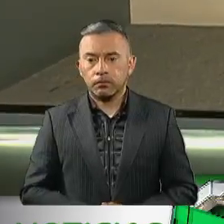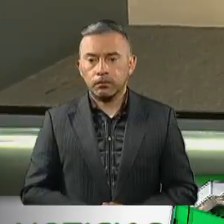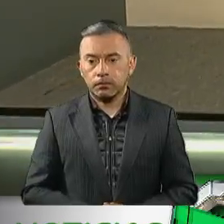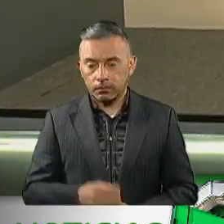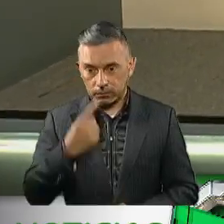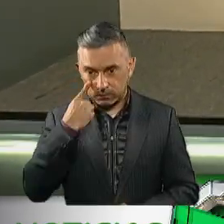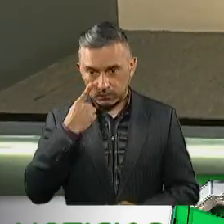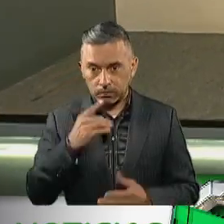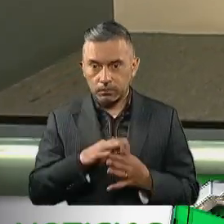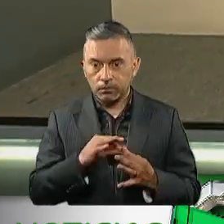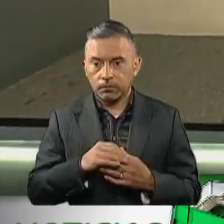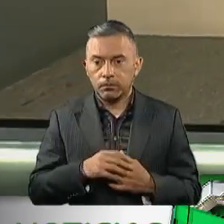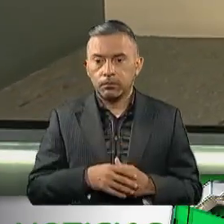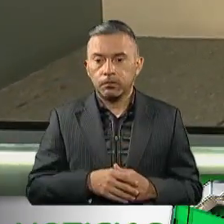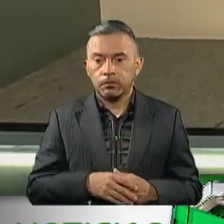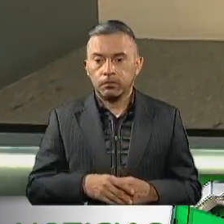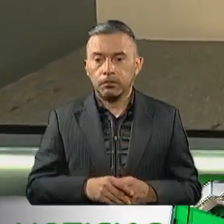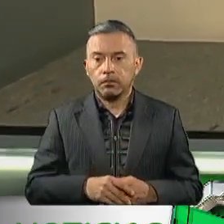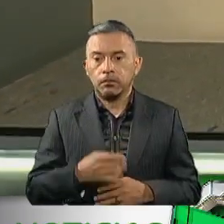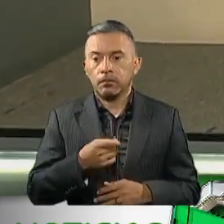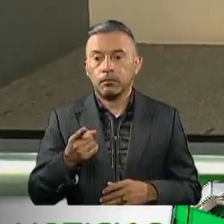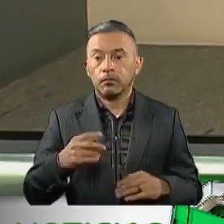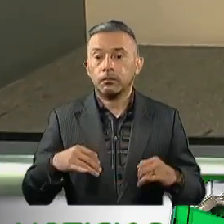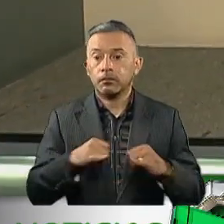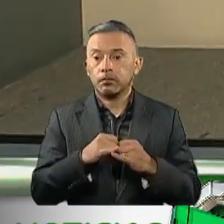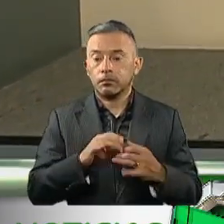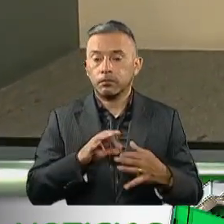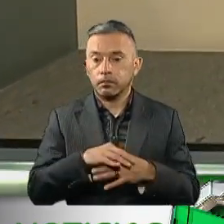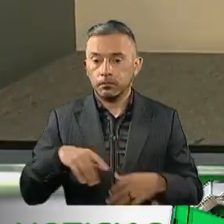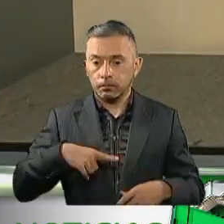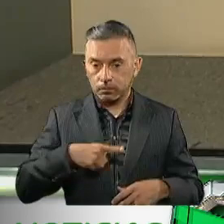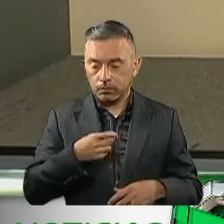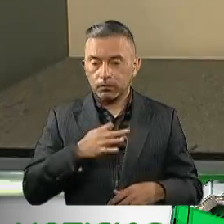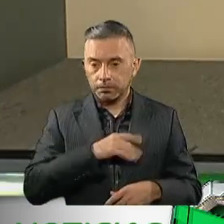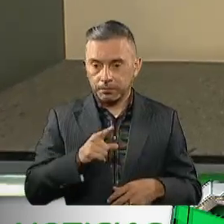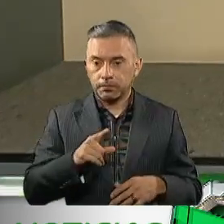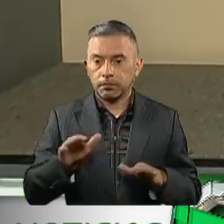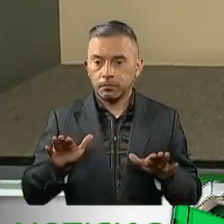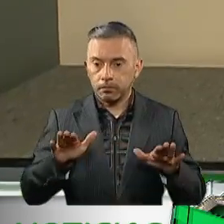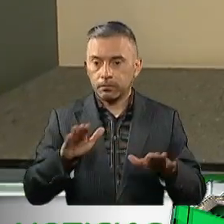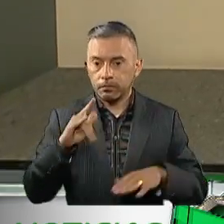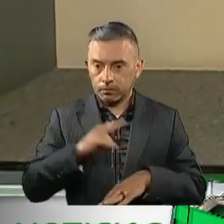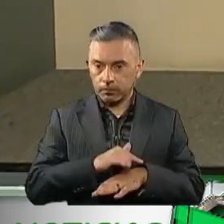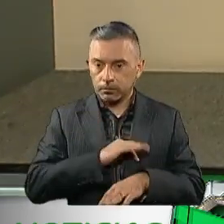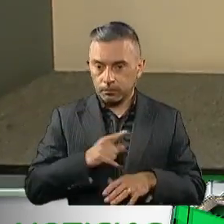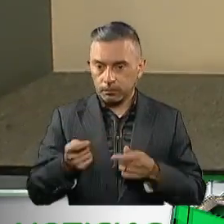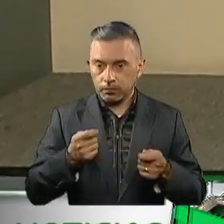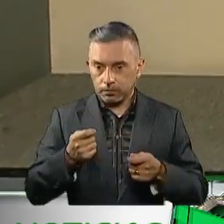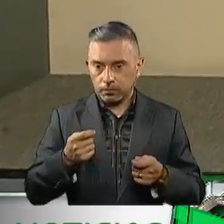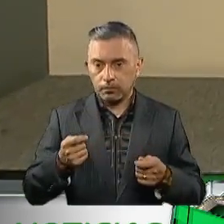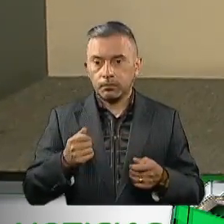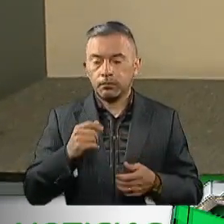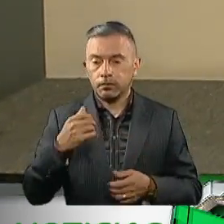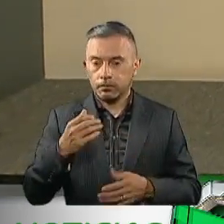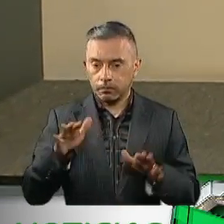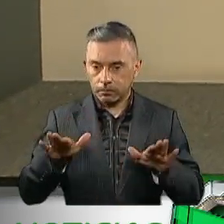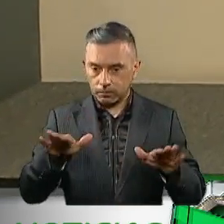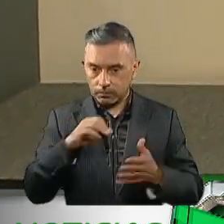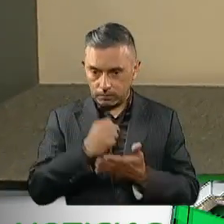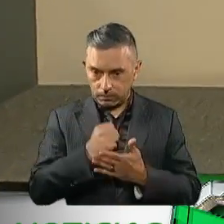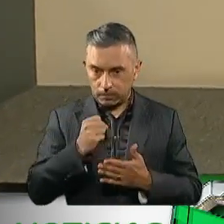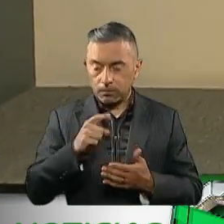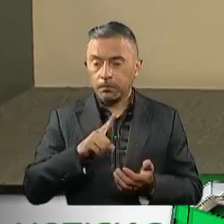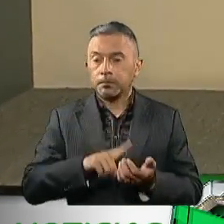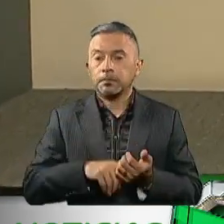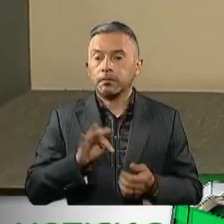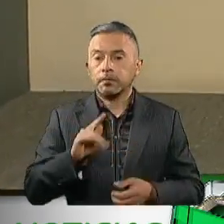Y escuche esto. Las entidades paraestatales podrán administrar aeropuertos y operar aerolíneas. Esto de aprobarse la iniciativa enviada por el Ejecutivo